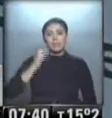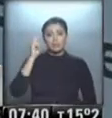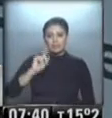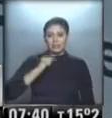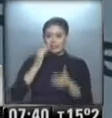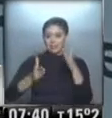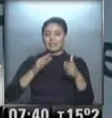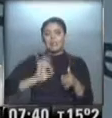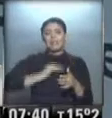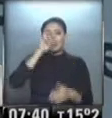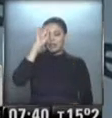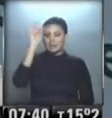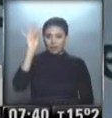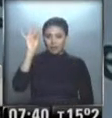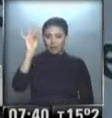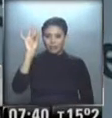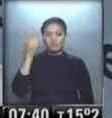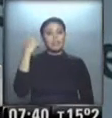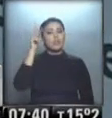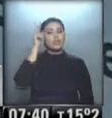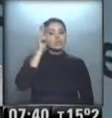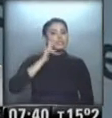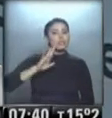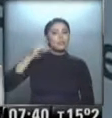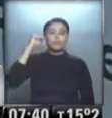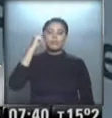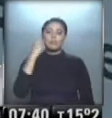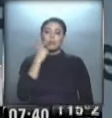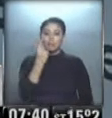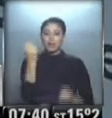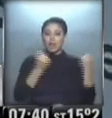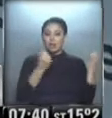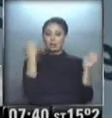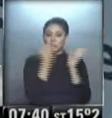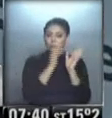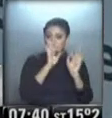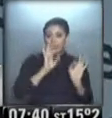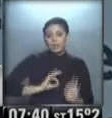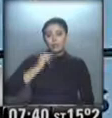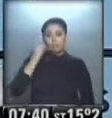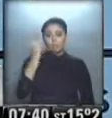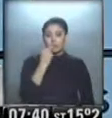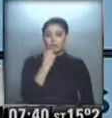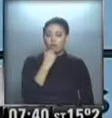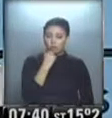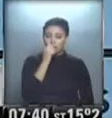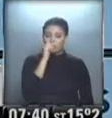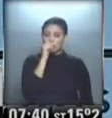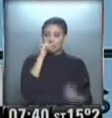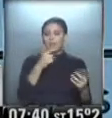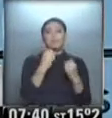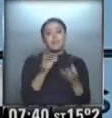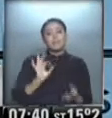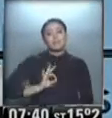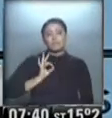un nuevo año récord por encima de las 859 mil unidades que se patentaron en 2011 y que tendría su correlato con el mejor